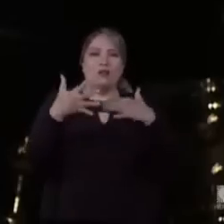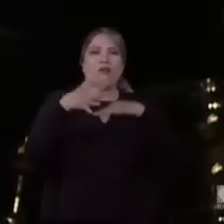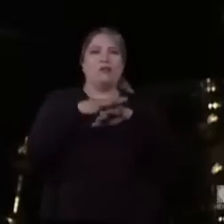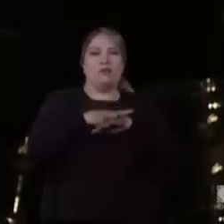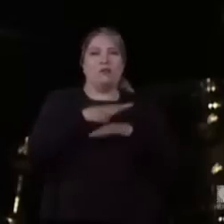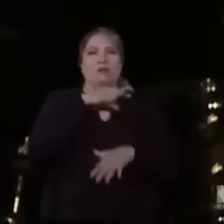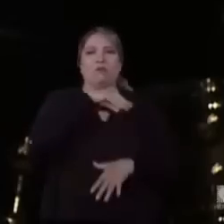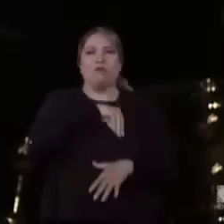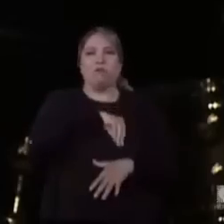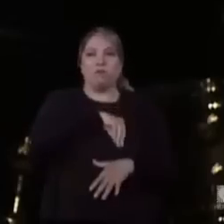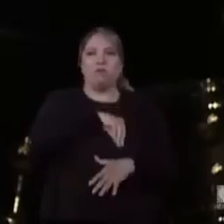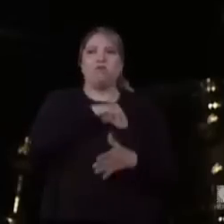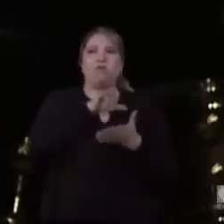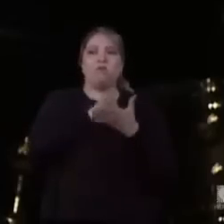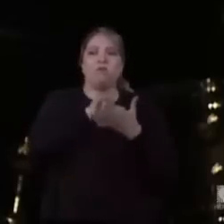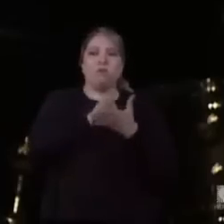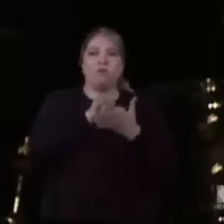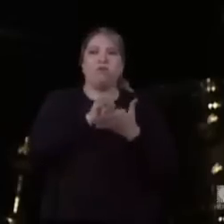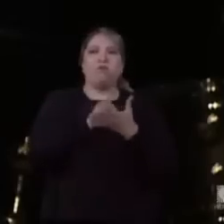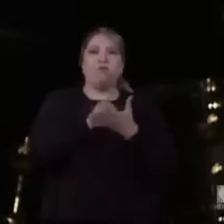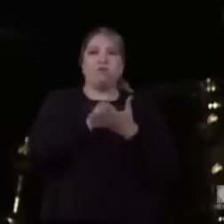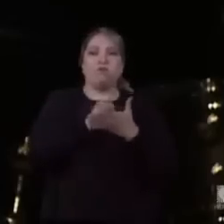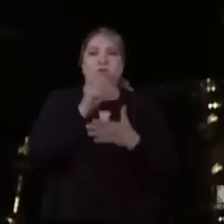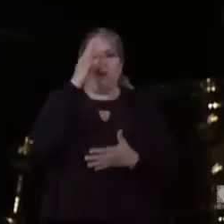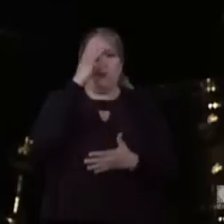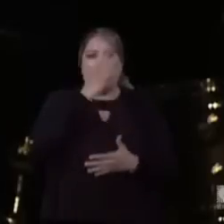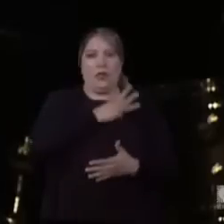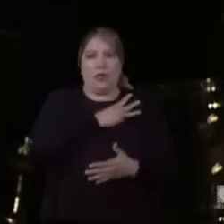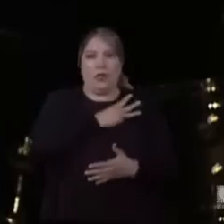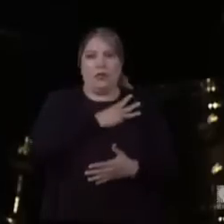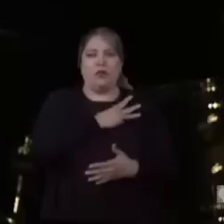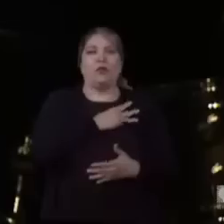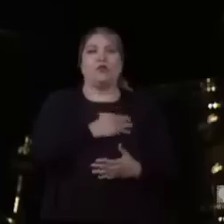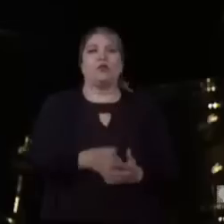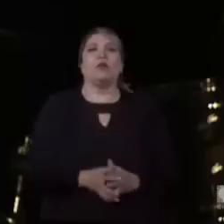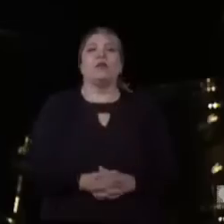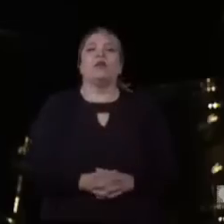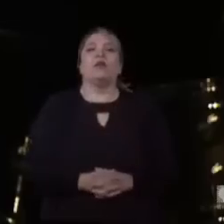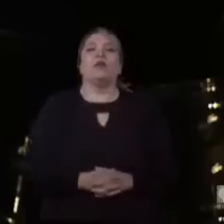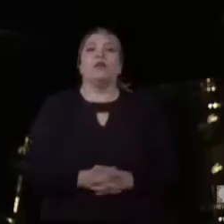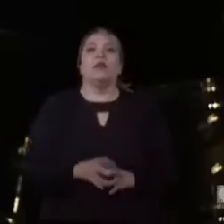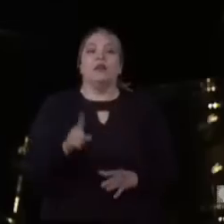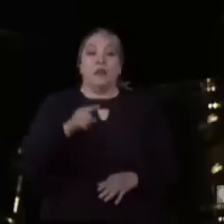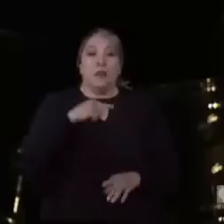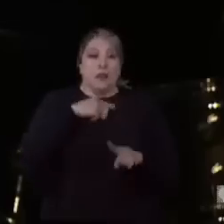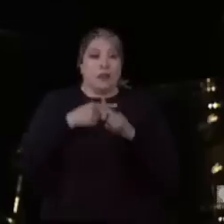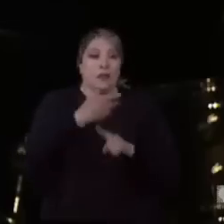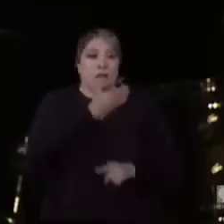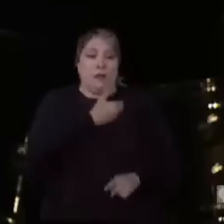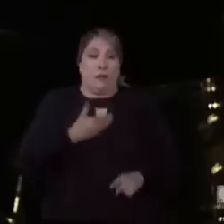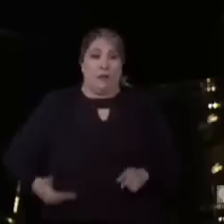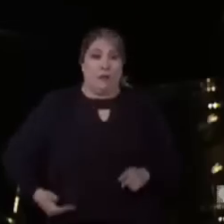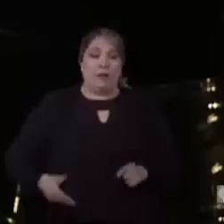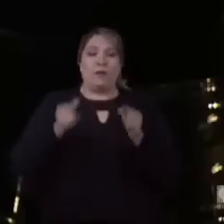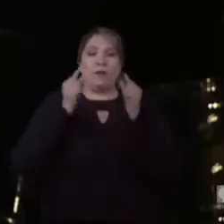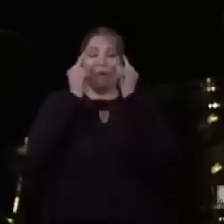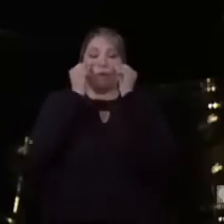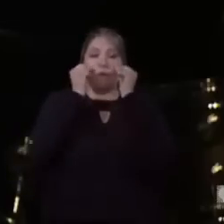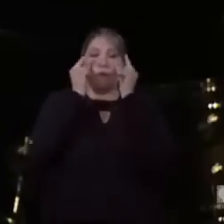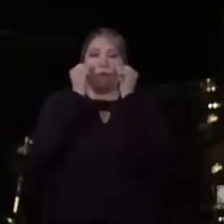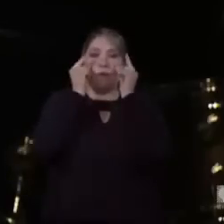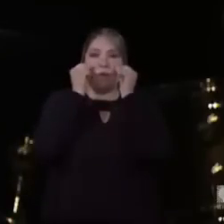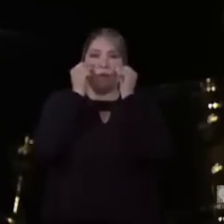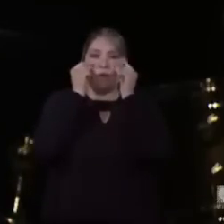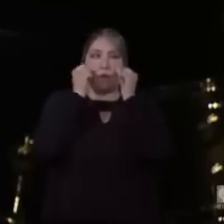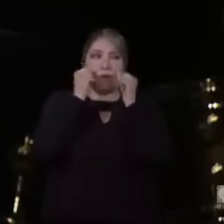que ponen su honor en ser miembros del ejército. El expresidente Santos, quien fuera el ministro de Defensa